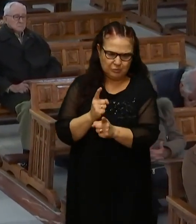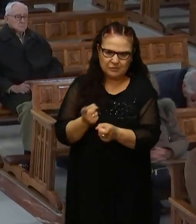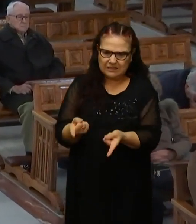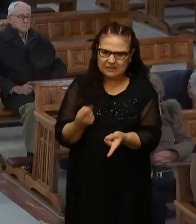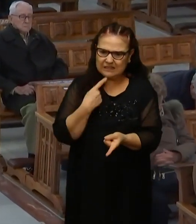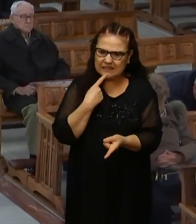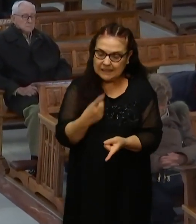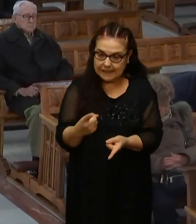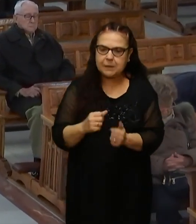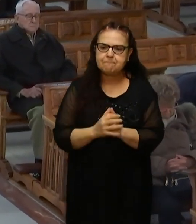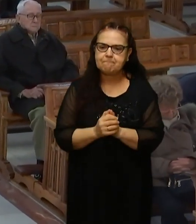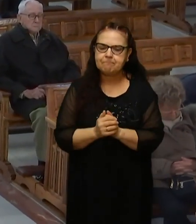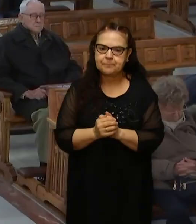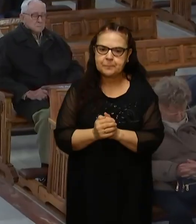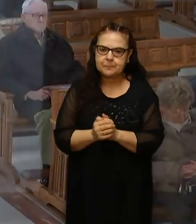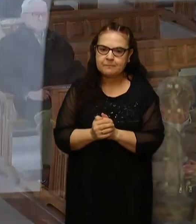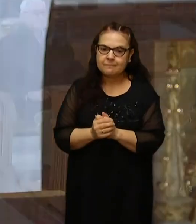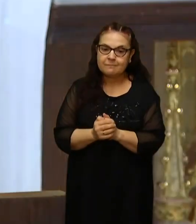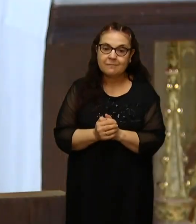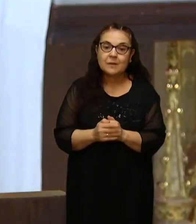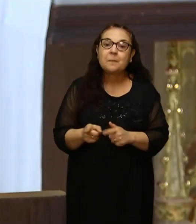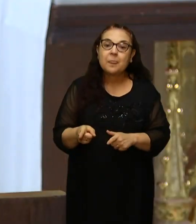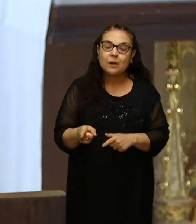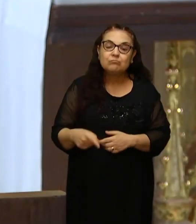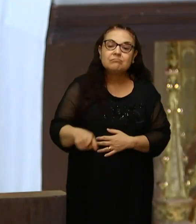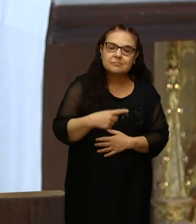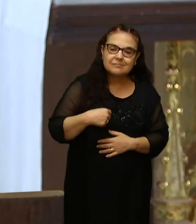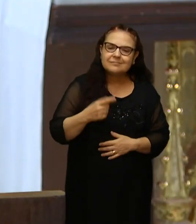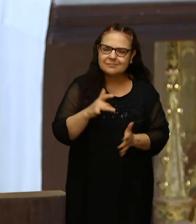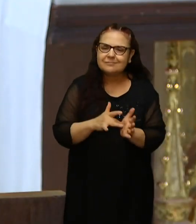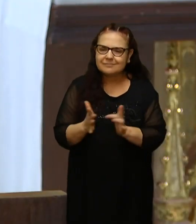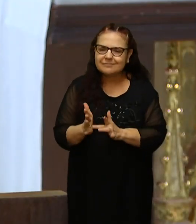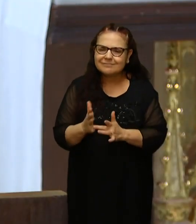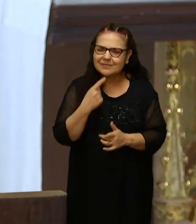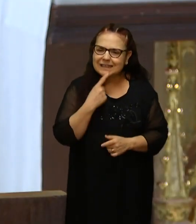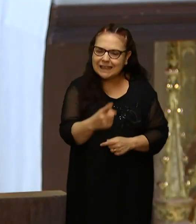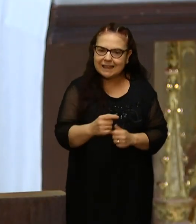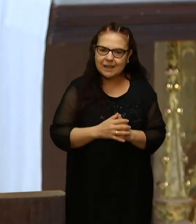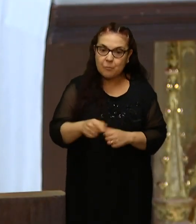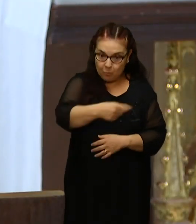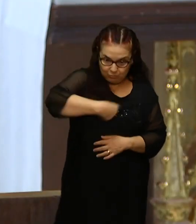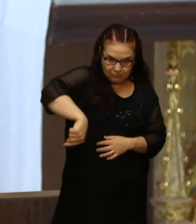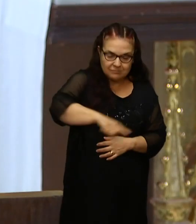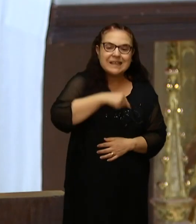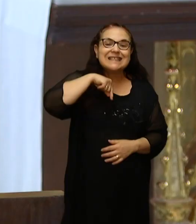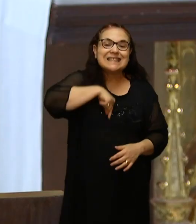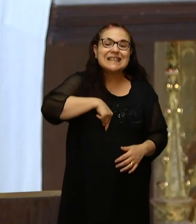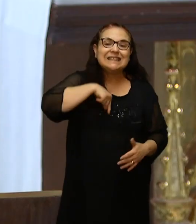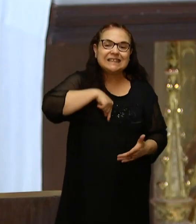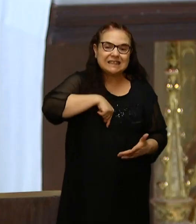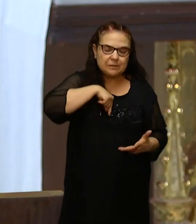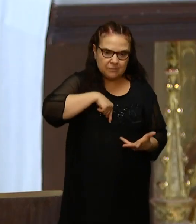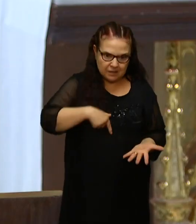el cual le dice: «Tened los sentimientos», y esto sí es importante, les